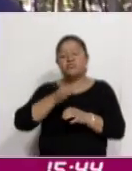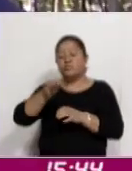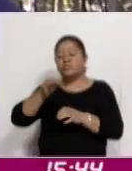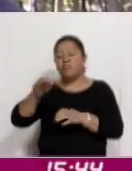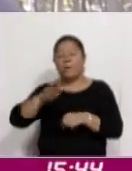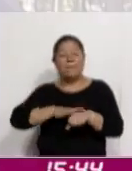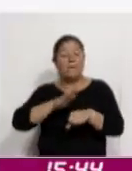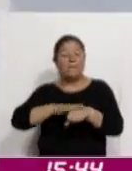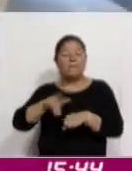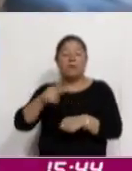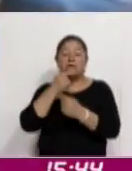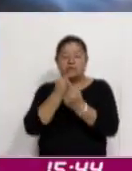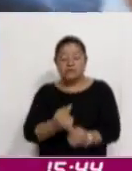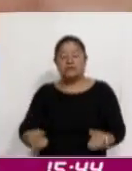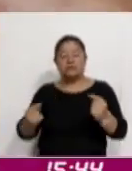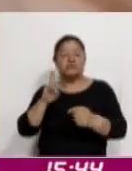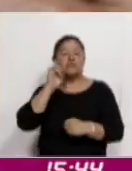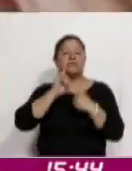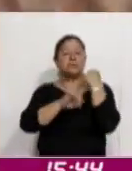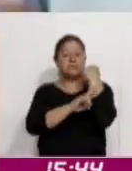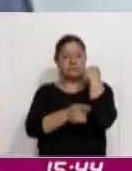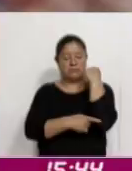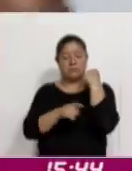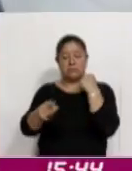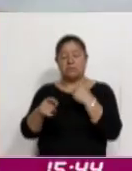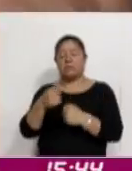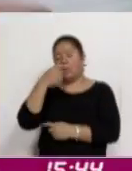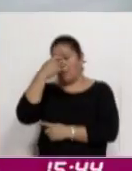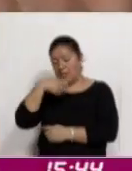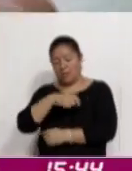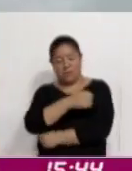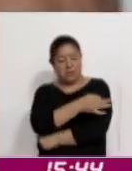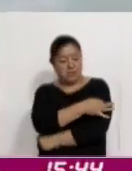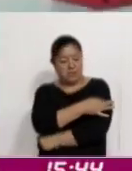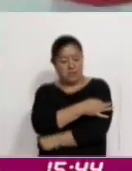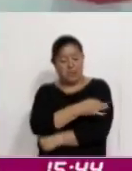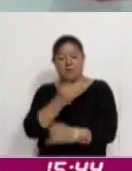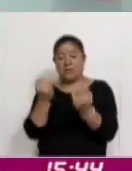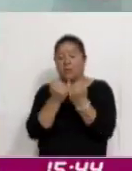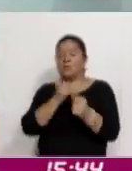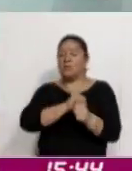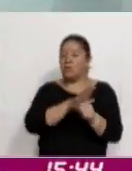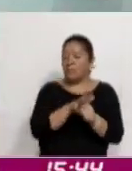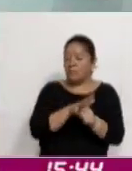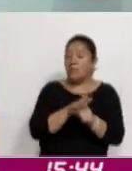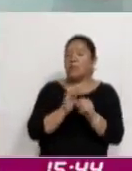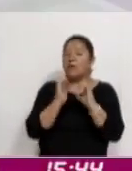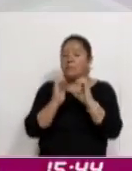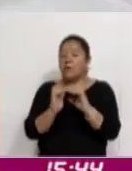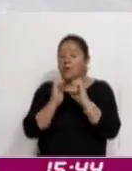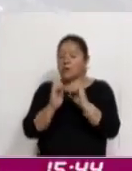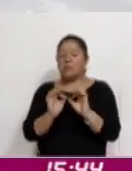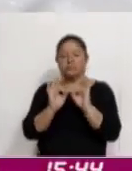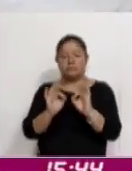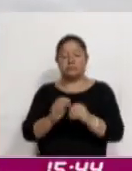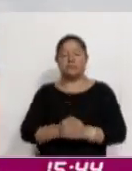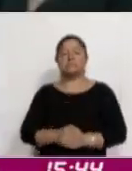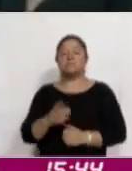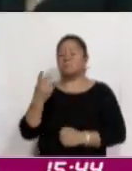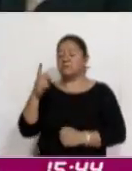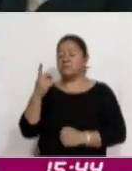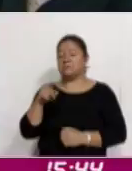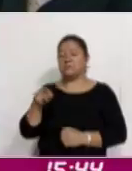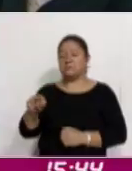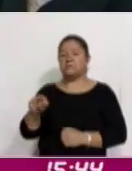niños y mujeres embarazadas. Se recomienda aplicar la vacuna contra la influenza junto con la de COVID-19 para una protección más completa. A partir de diciembre,